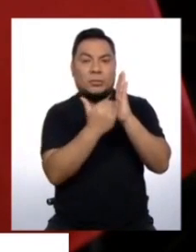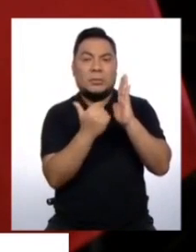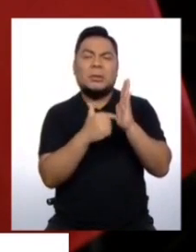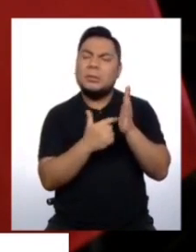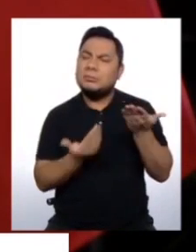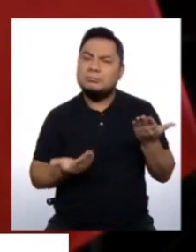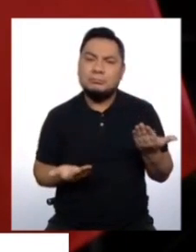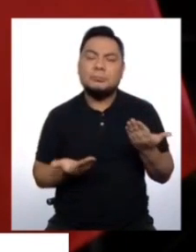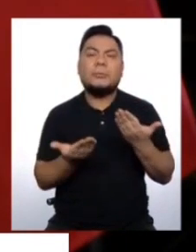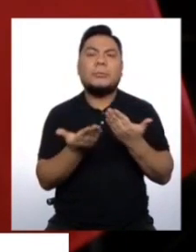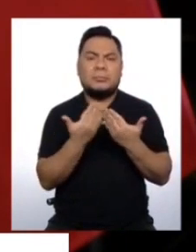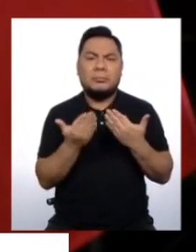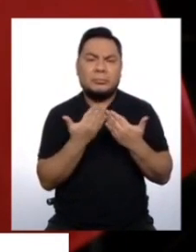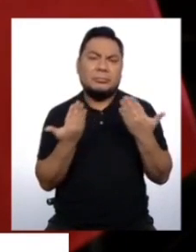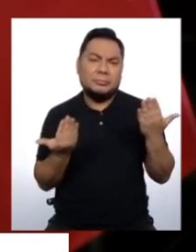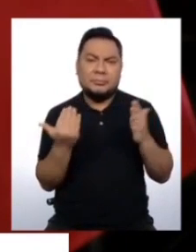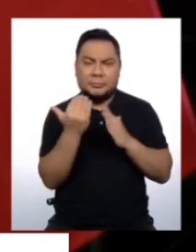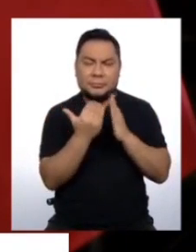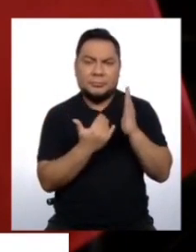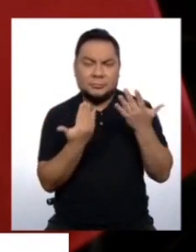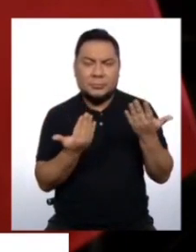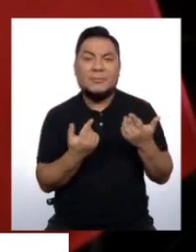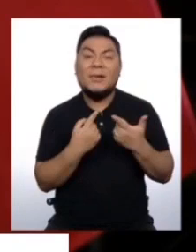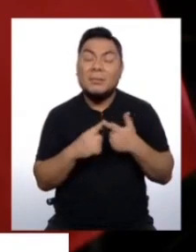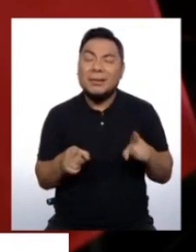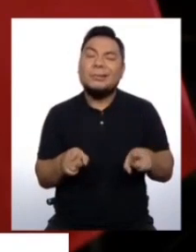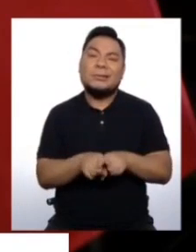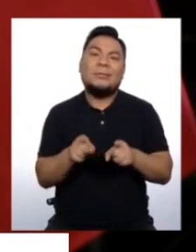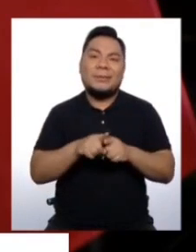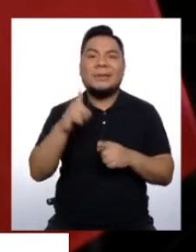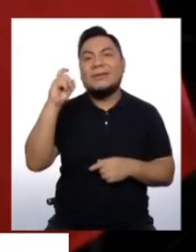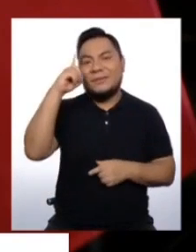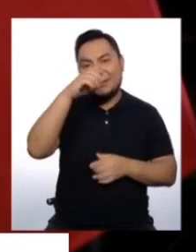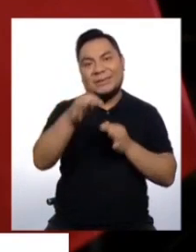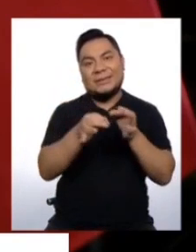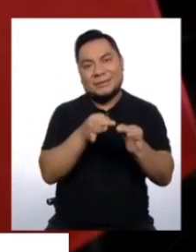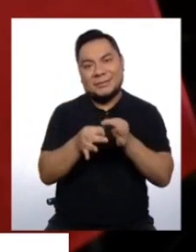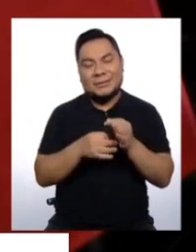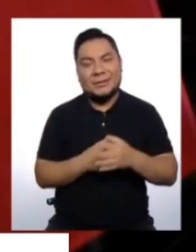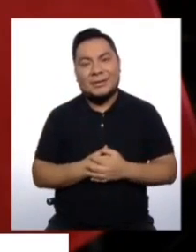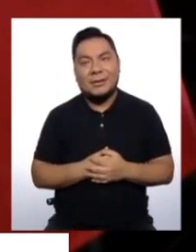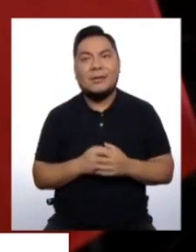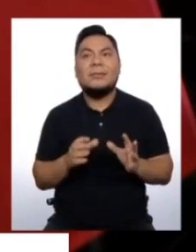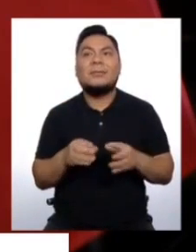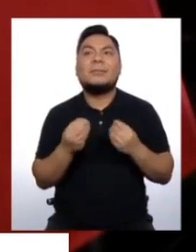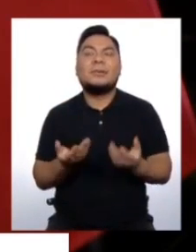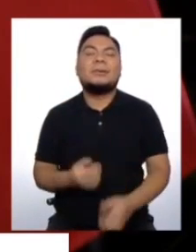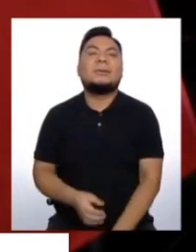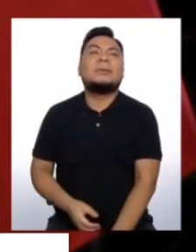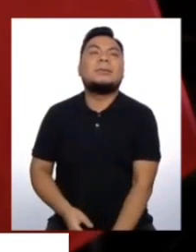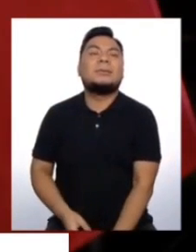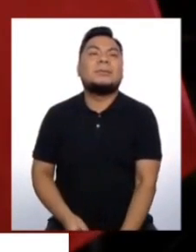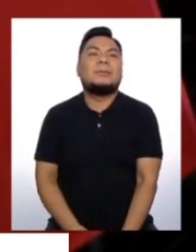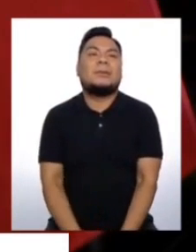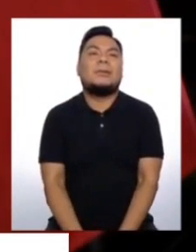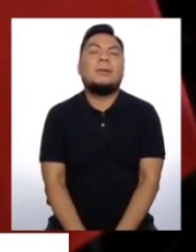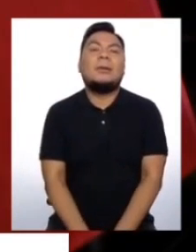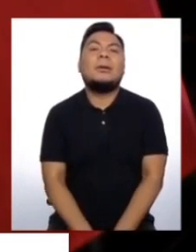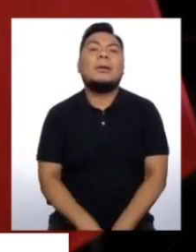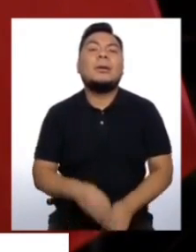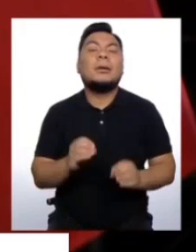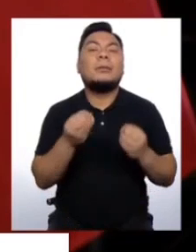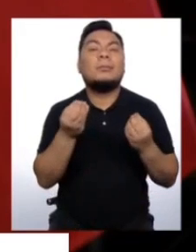simples de fondo, son un poco difíciles de explicar, porque es bien difícil